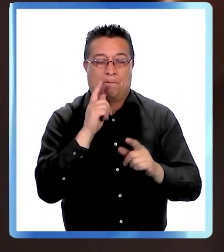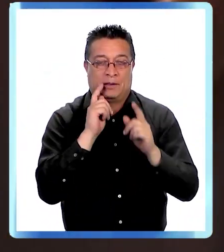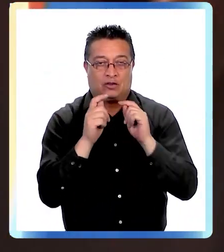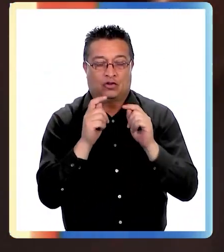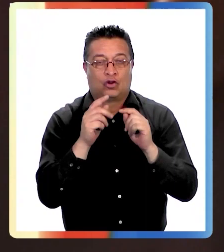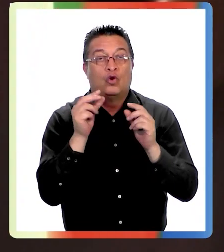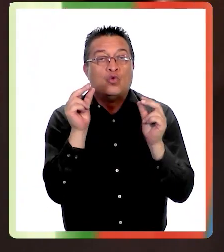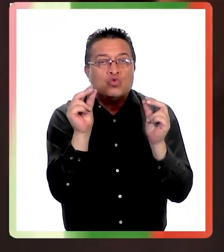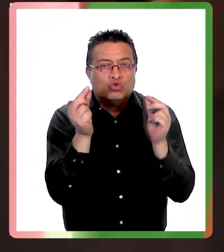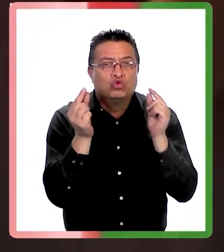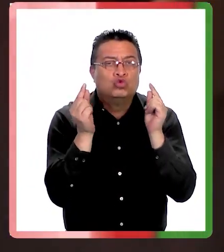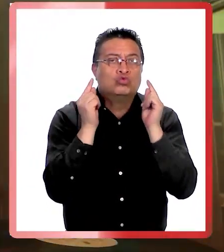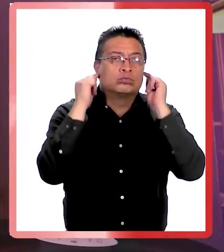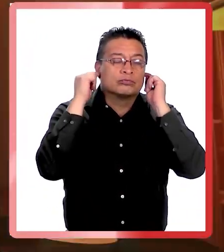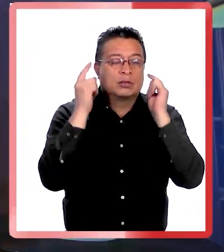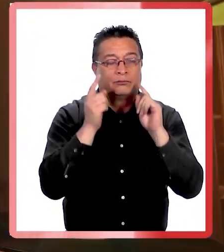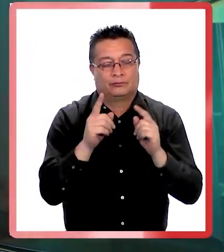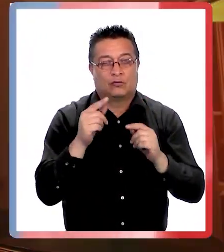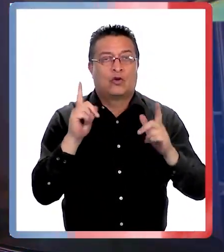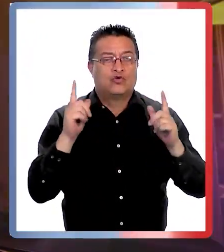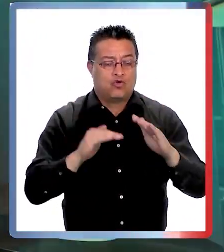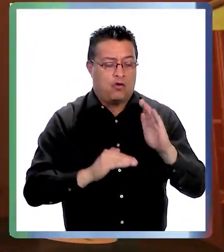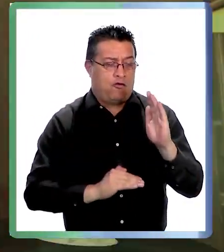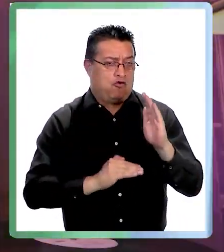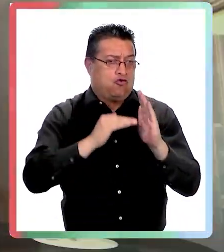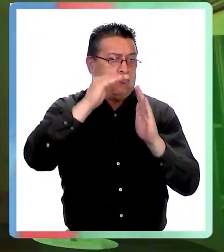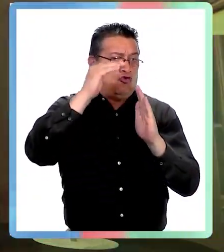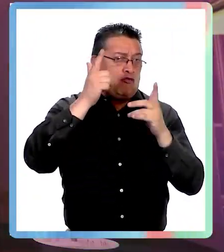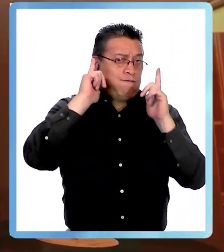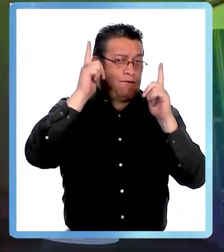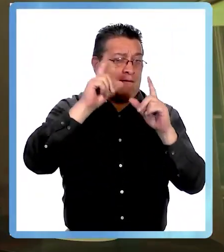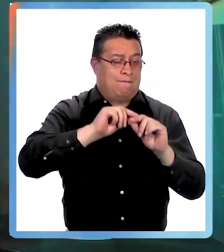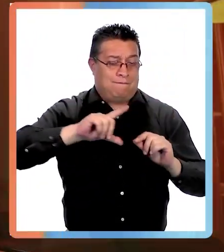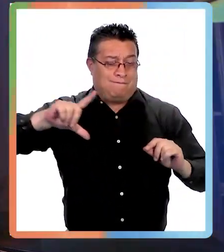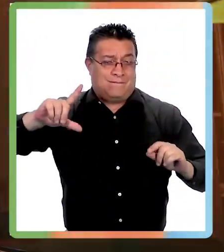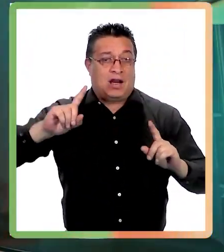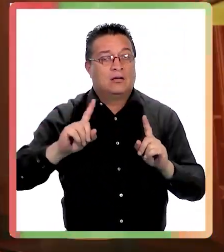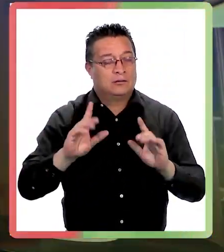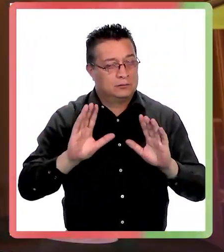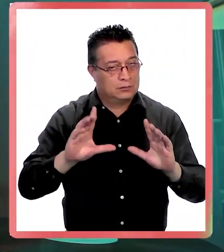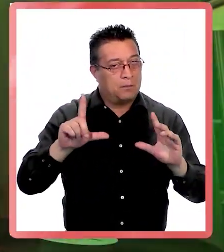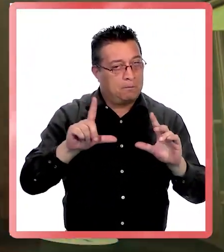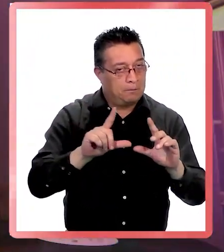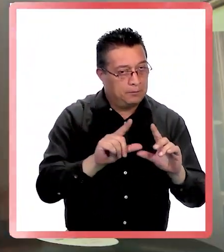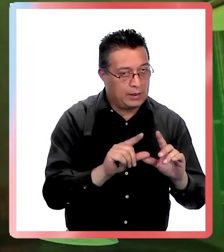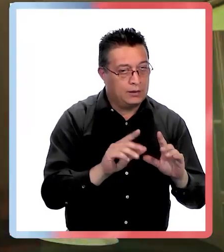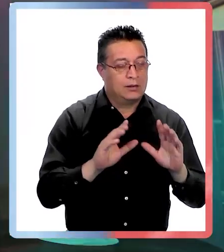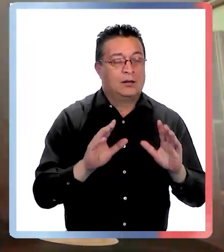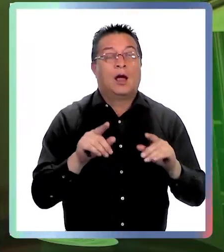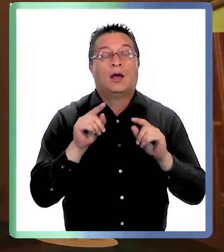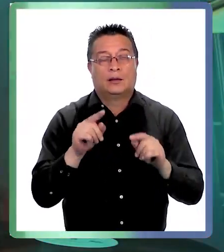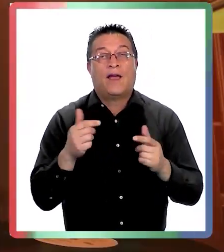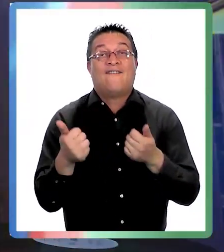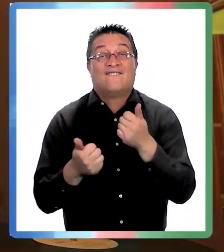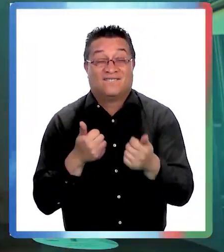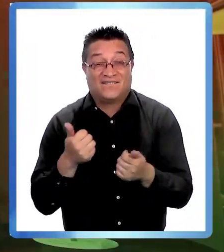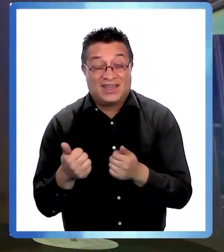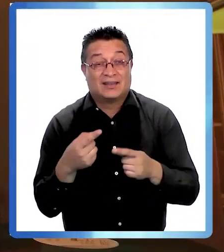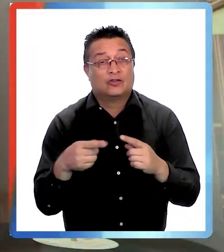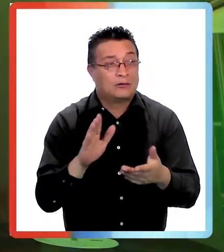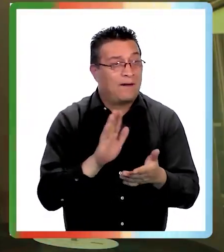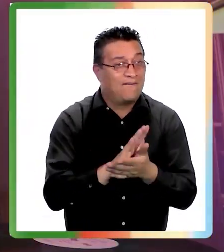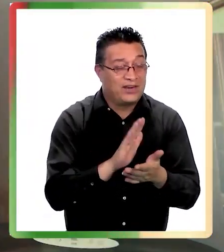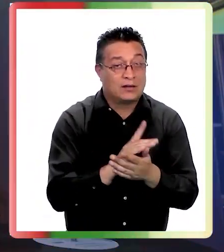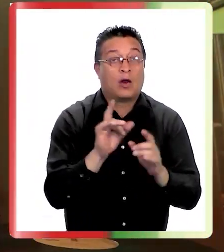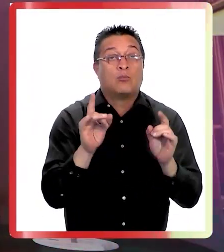y nunca subir el volumen muy alto. Y para las fiestas y